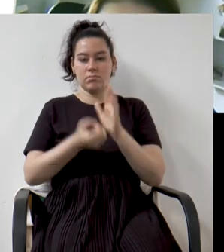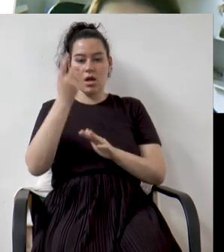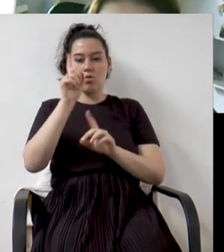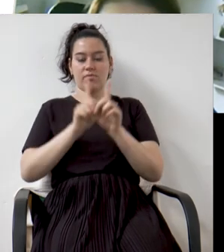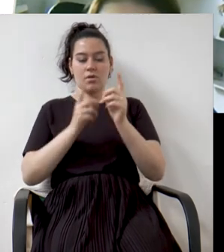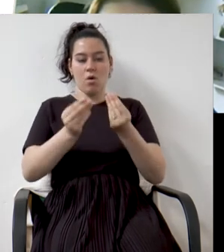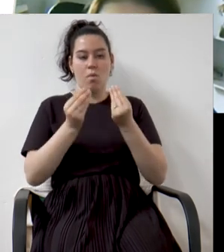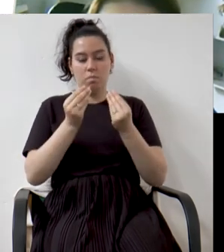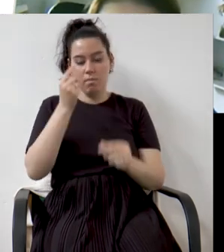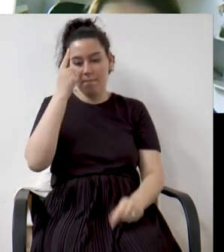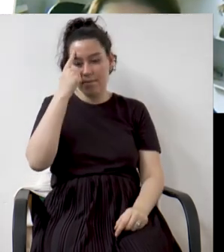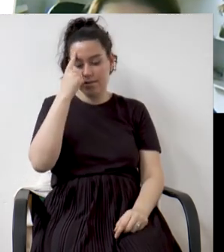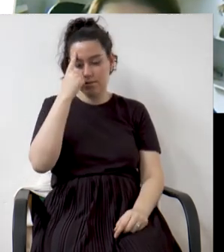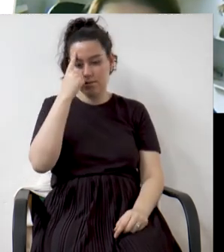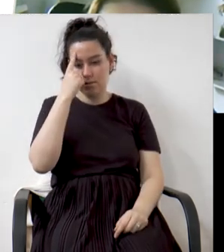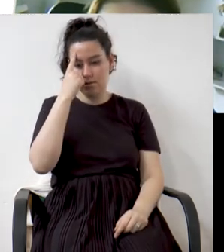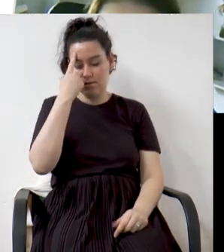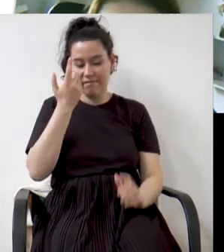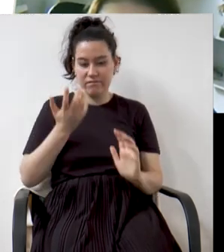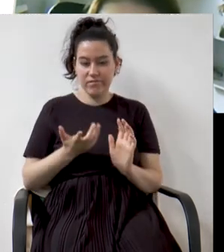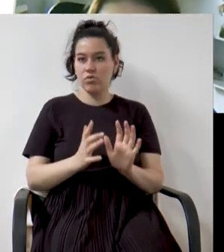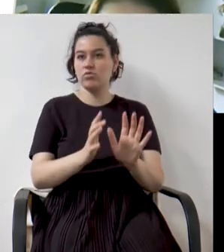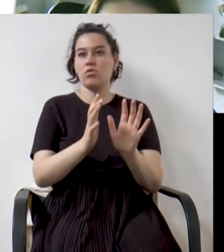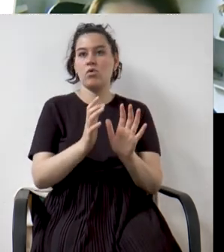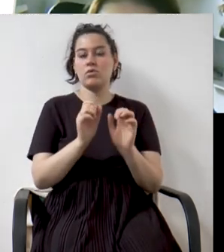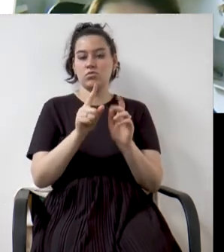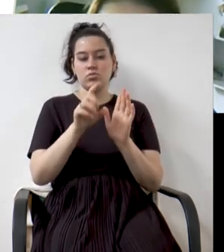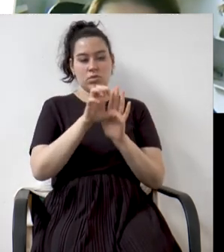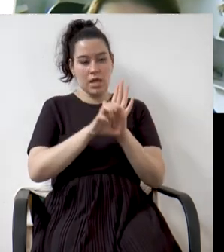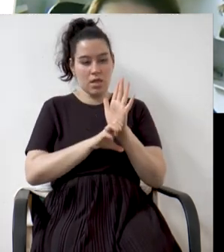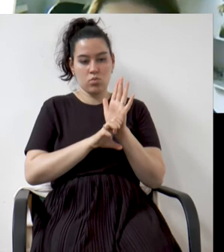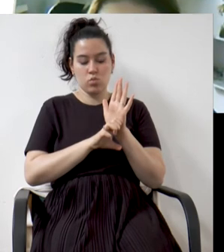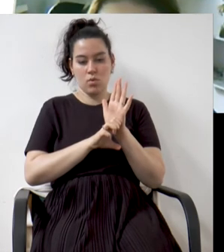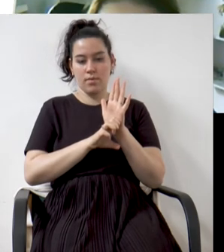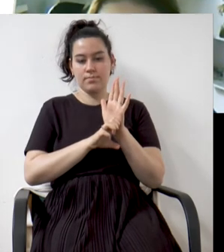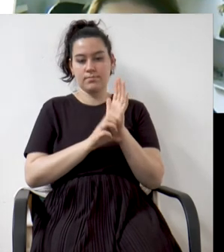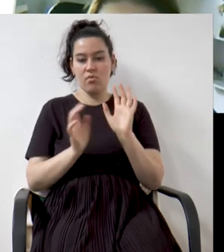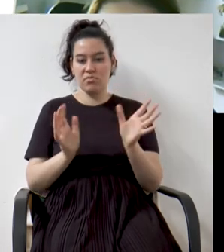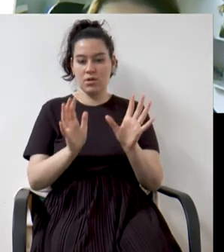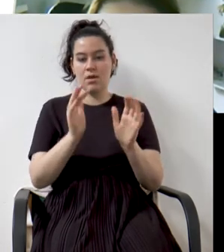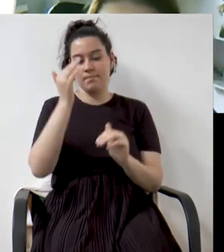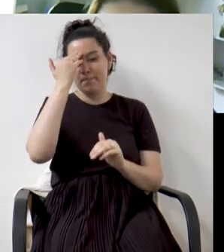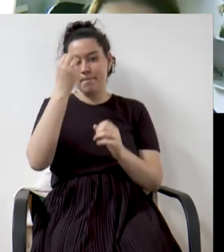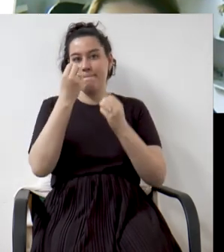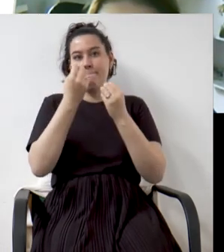están pensando la articulación de las funciones, ¿no? Dado el nuevo estatuto de personal docente, porque